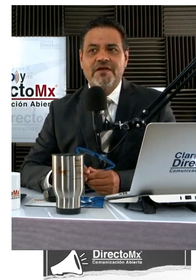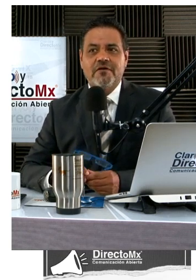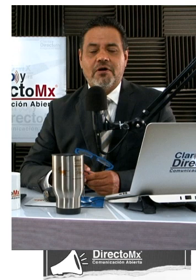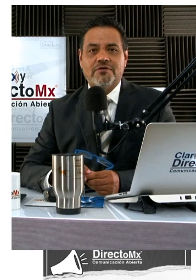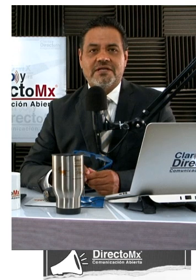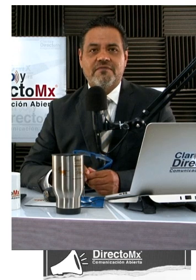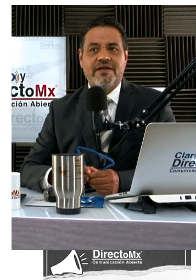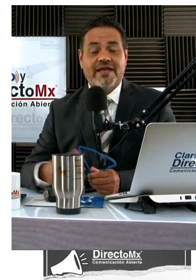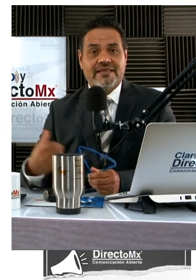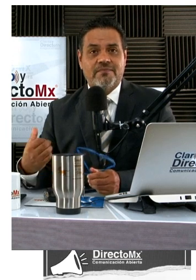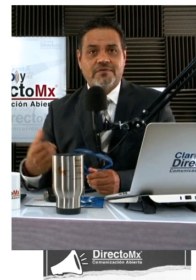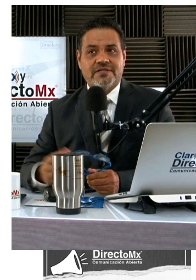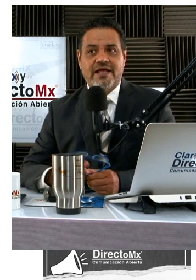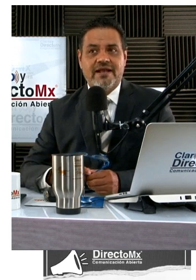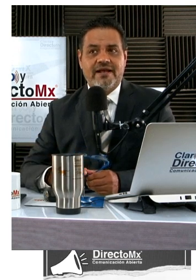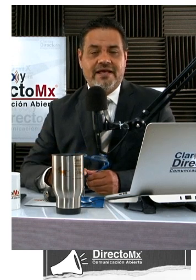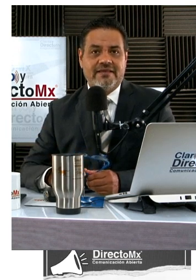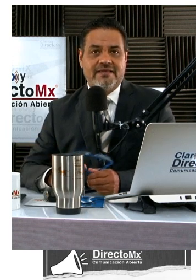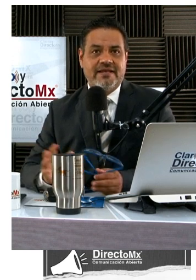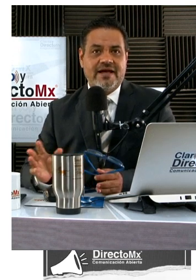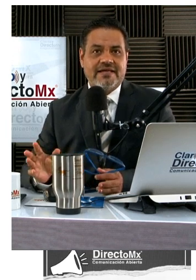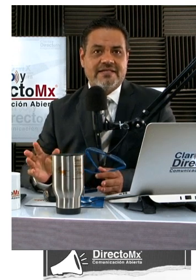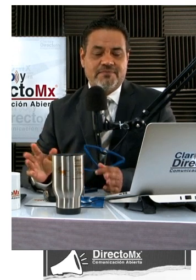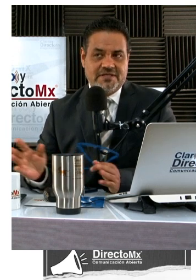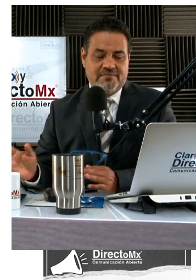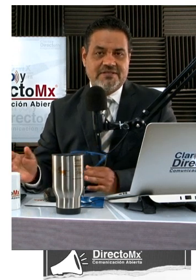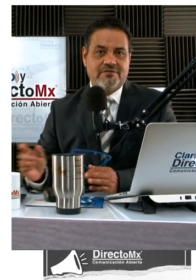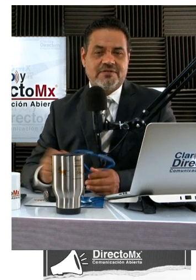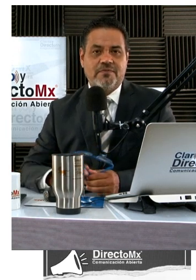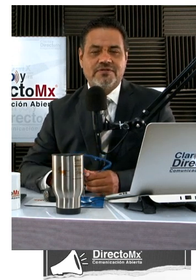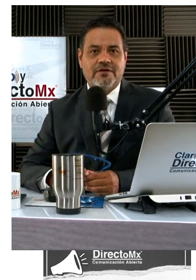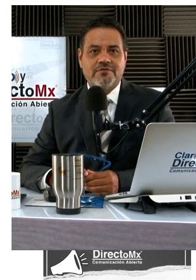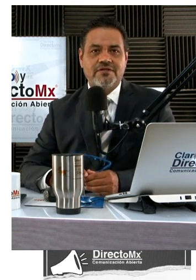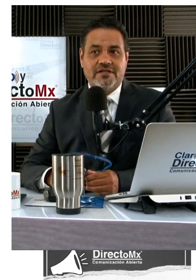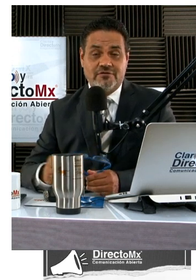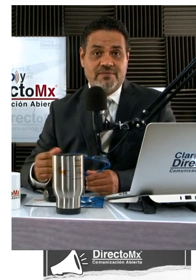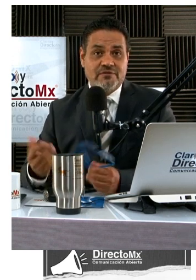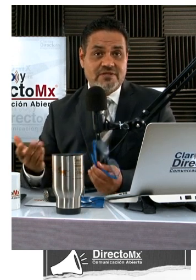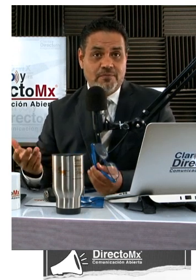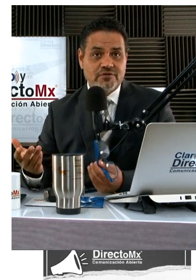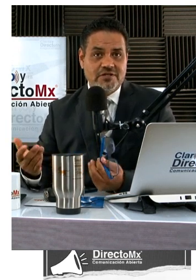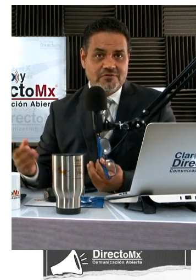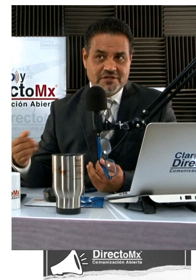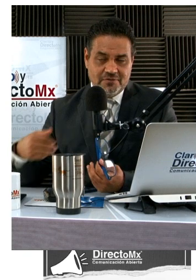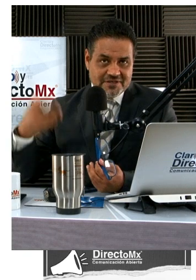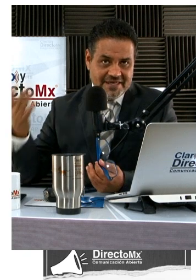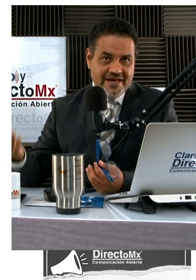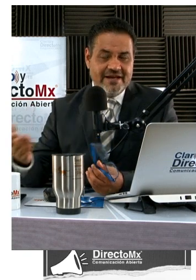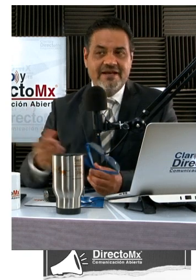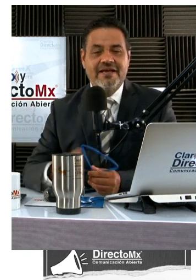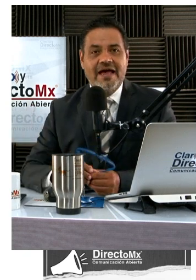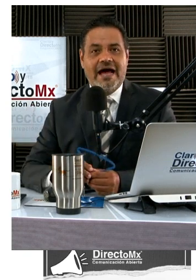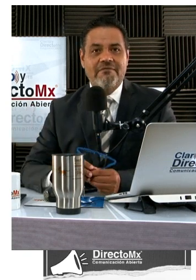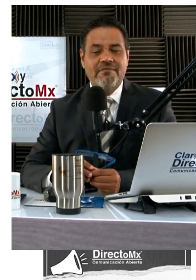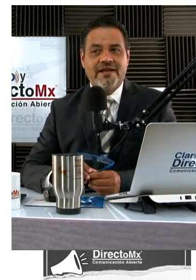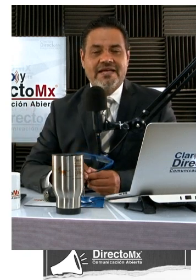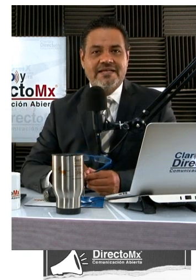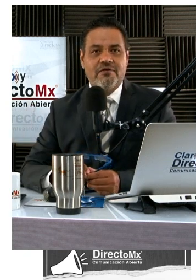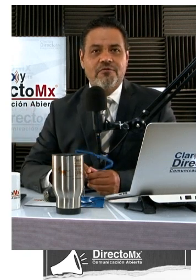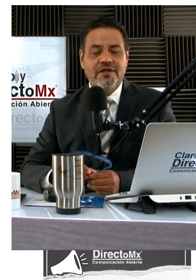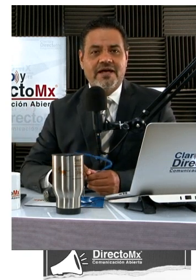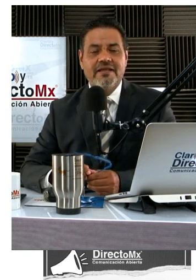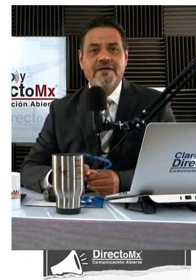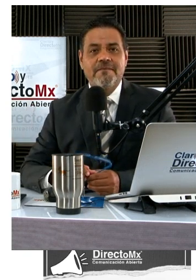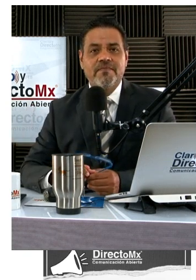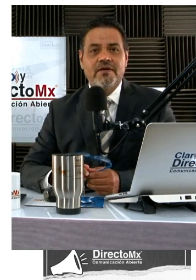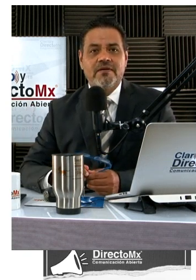cuando se refiere que a te postlán tienen casas pues además de los te postecos y de los llamados te postizos que son los que llegan a vivir a esa